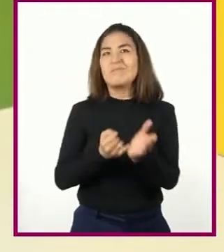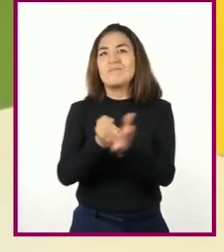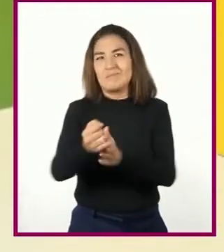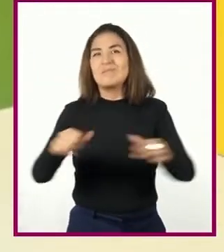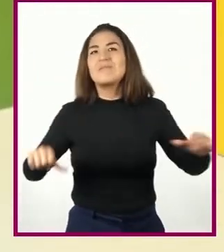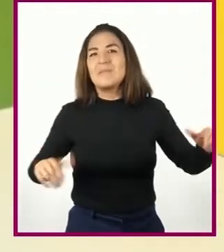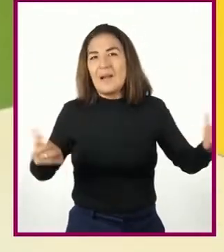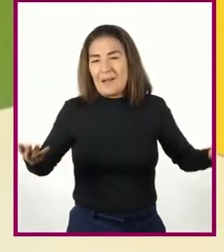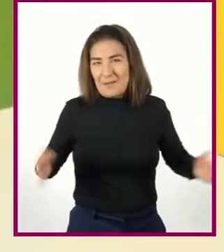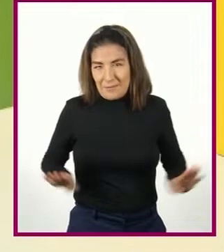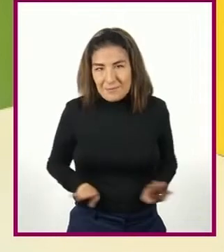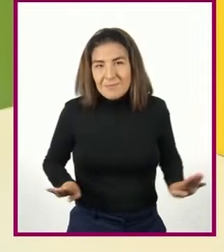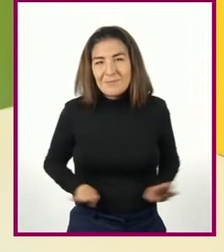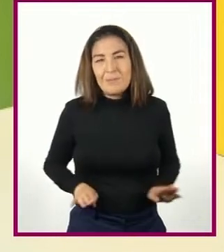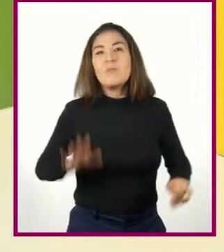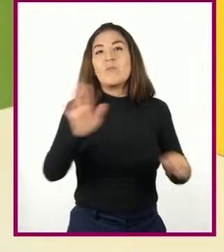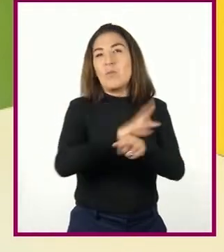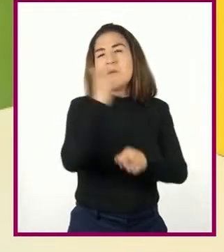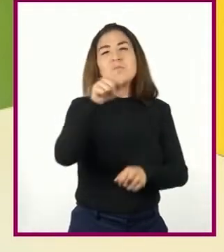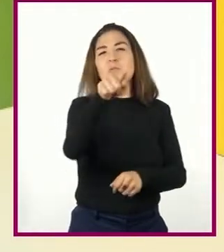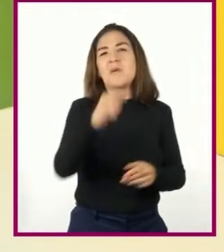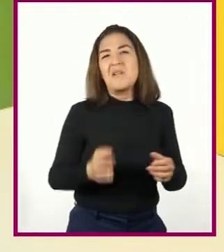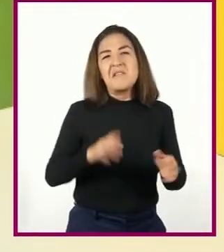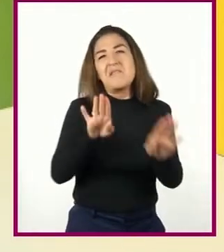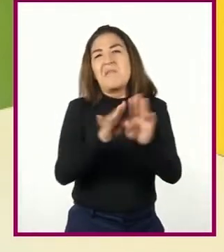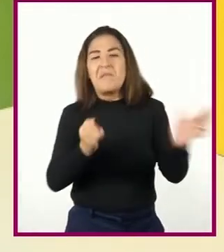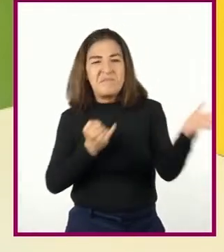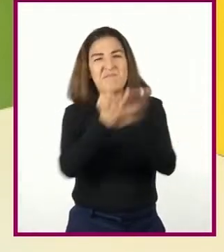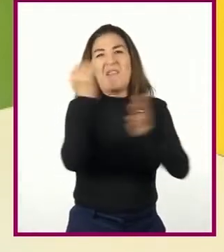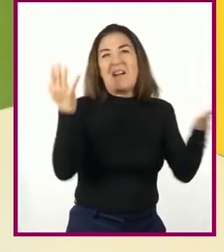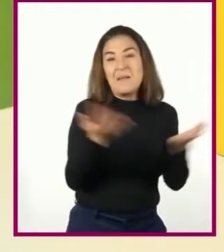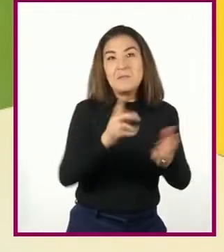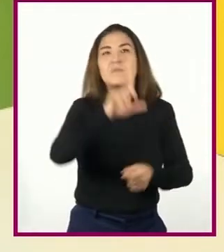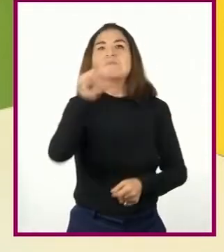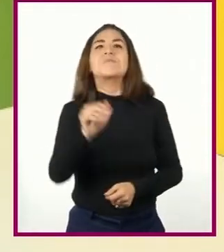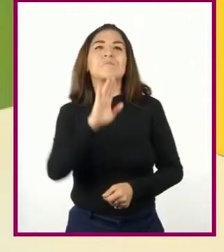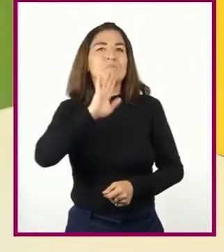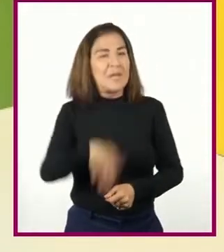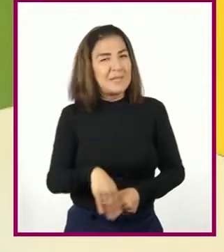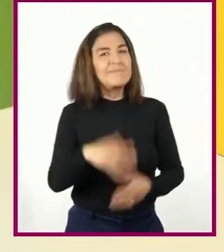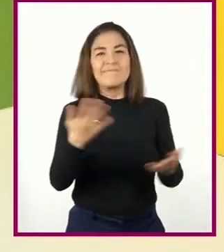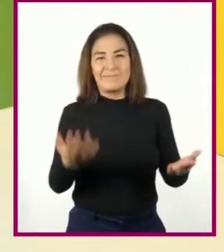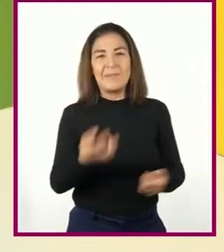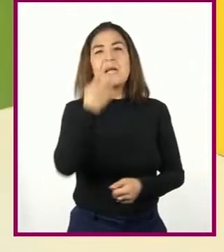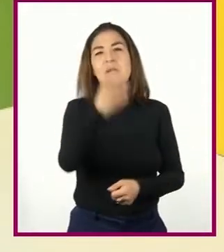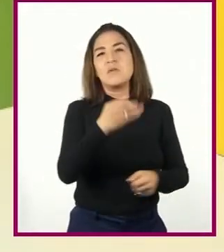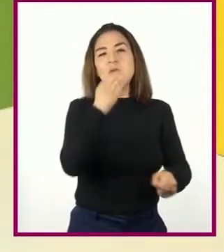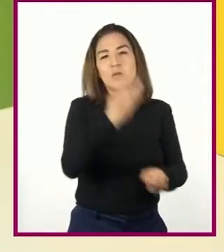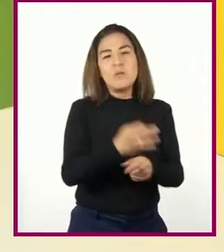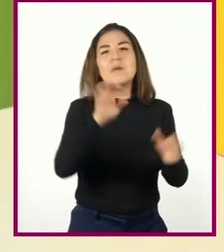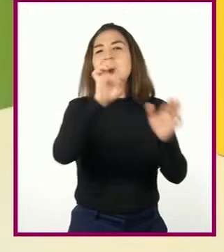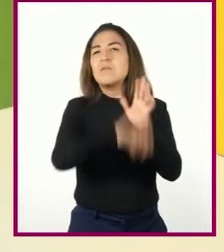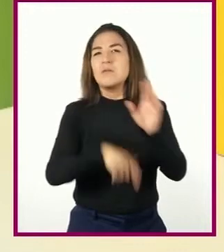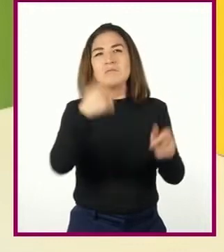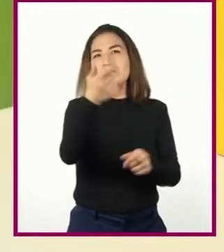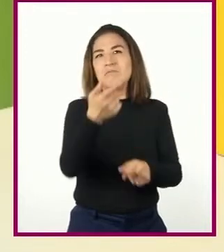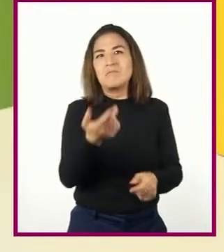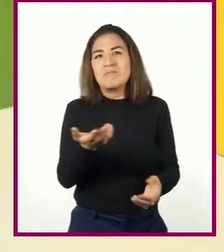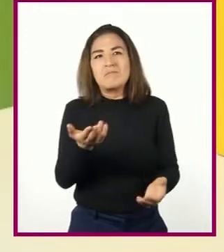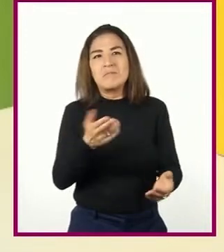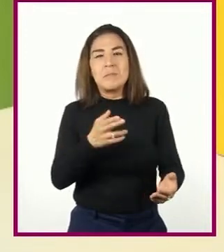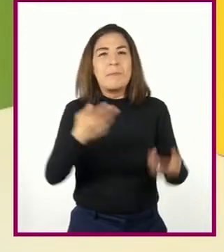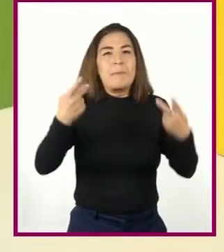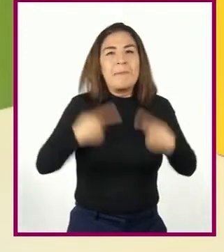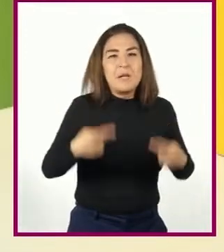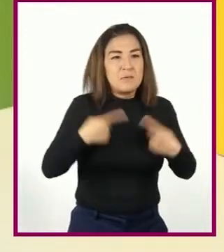son irreversibles y podrían incluso privarles de su libertad. Es el caso de la comisión de un delito, por ejemplo. La